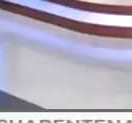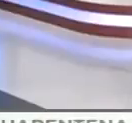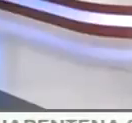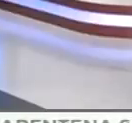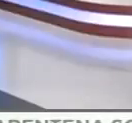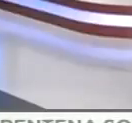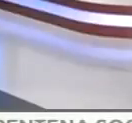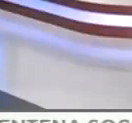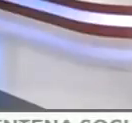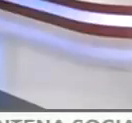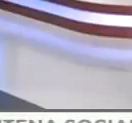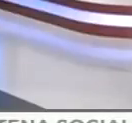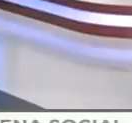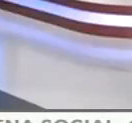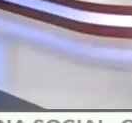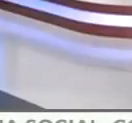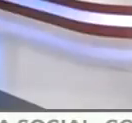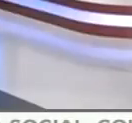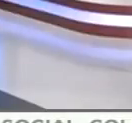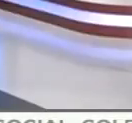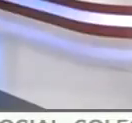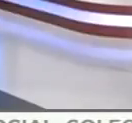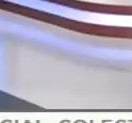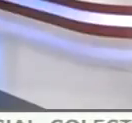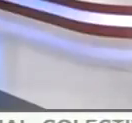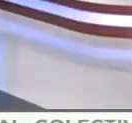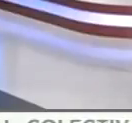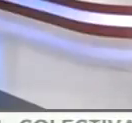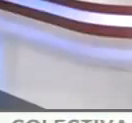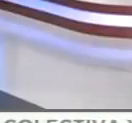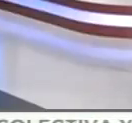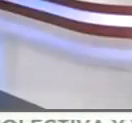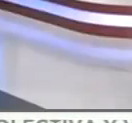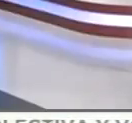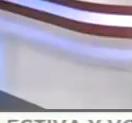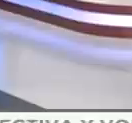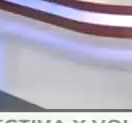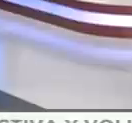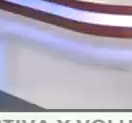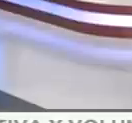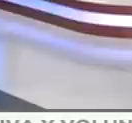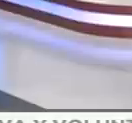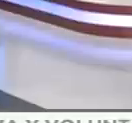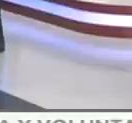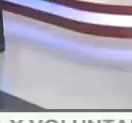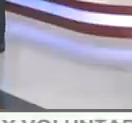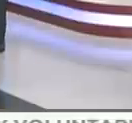Feliz noche para todo el pueblo venezolano. Información de último minuto, María Jiménez en el Palacio de Miraflores. María.